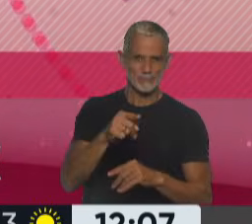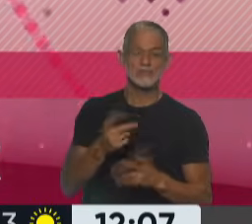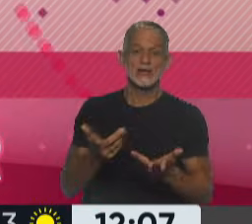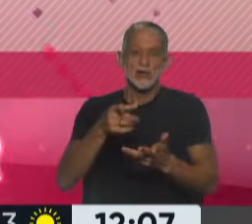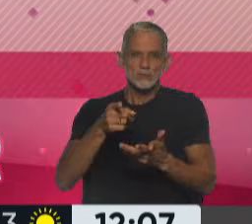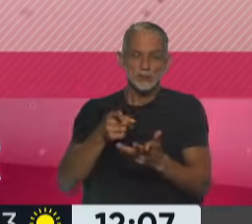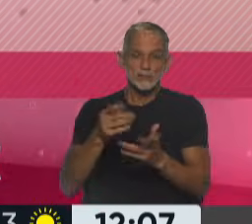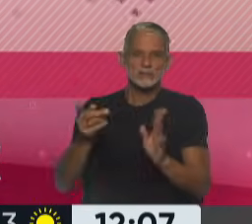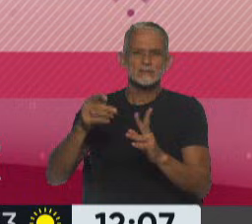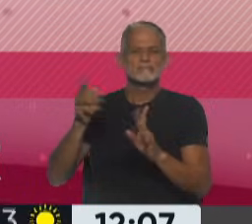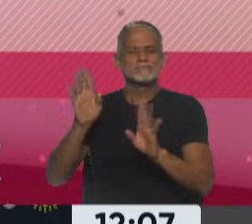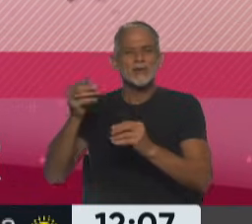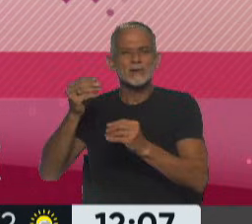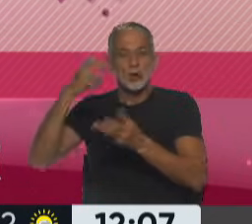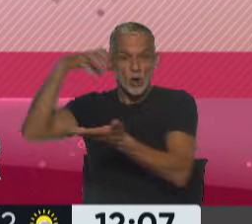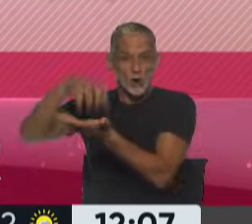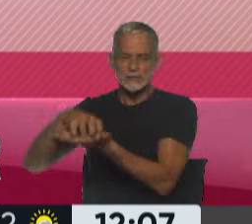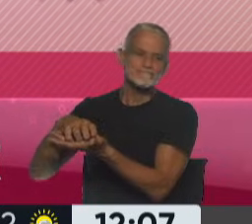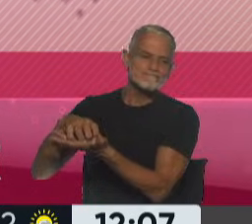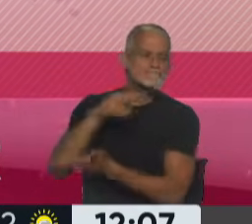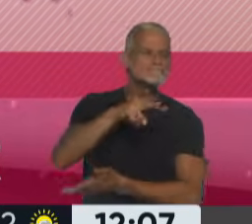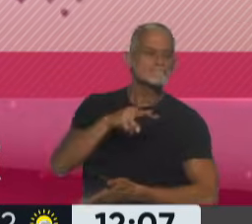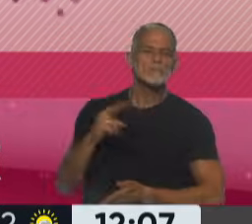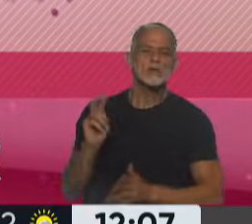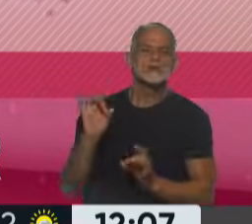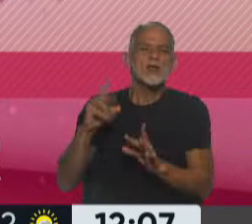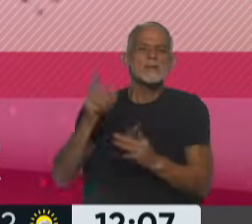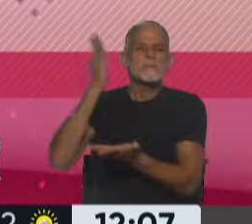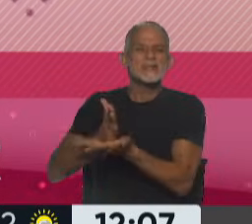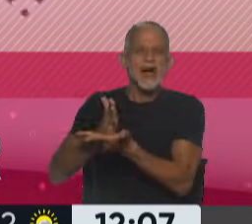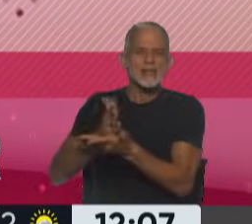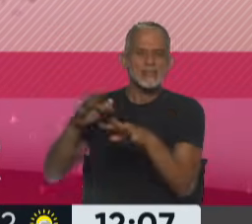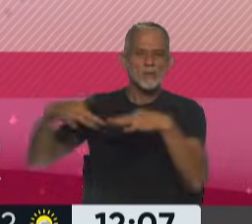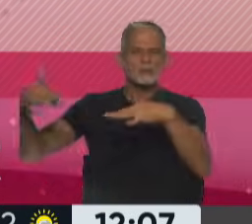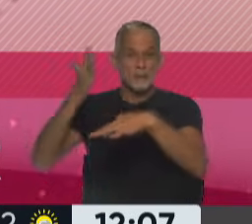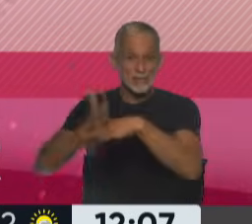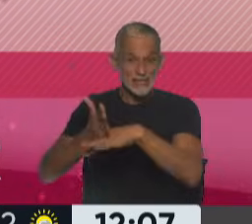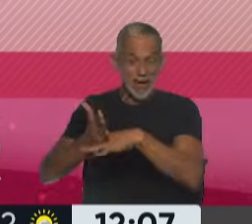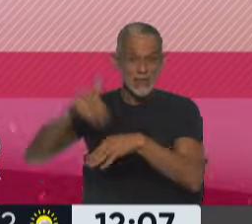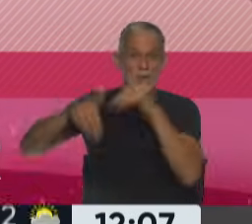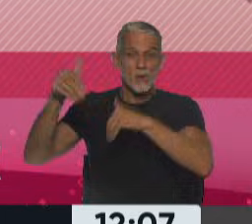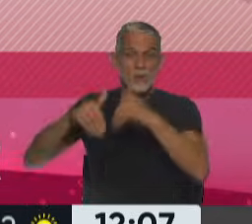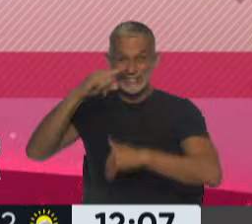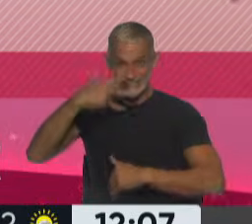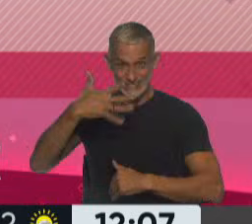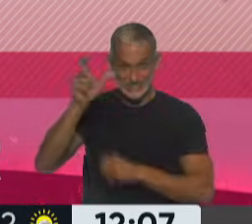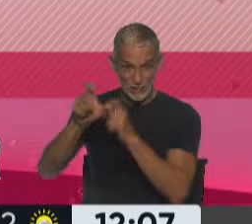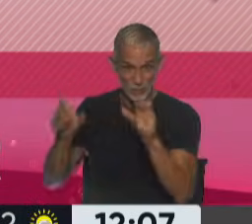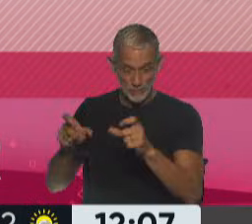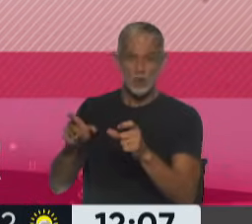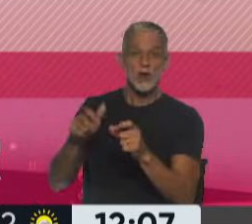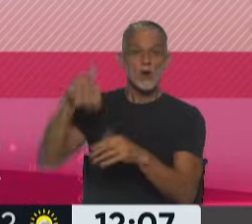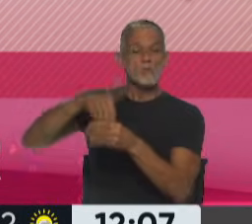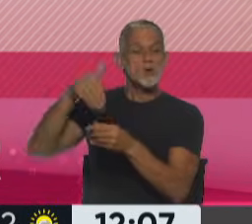moción de censura. Se necesitaba solamente la mitad de una mayoría simple, 75